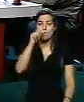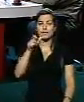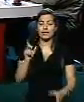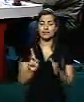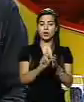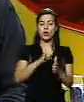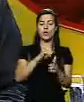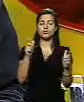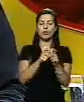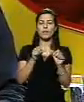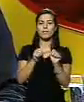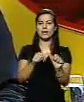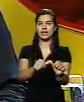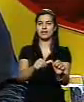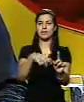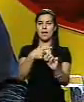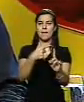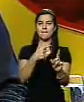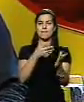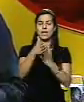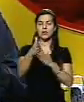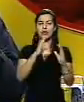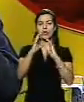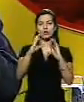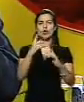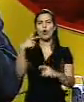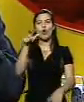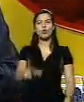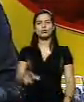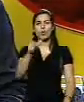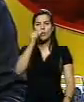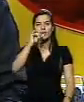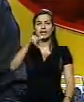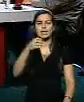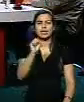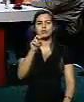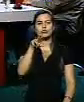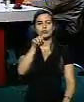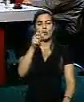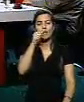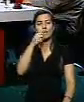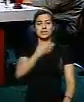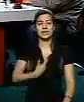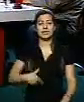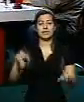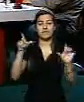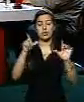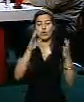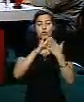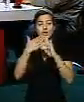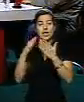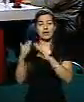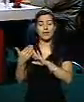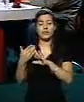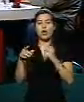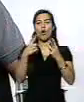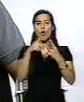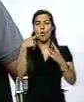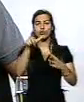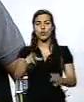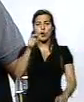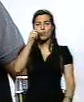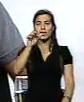Permanente de Poder Popular y Medios de Comunicación, Jesús Suárez, presidente de la televisora comunitaria Katia TV, y Fermín Sandoval,